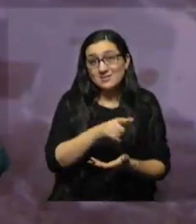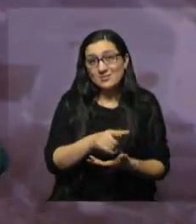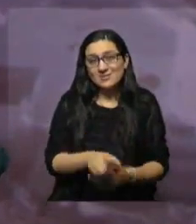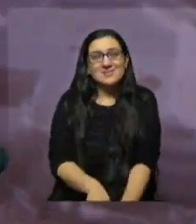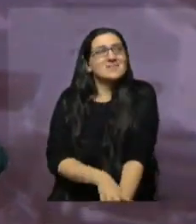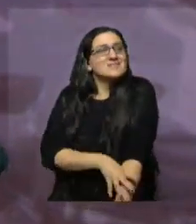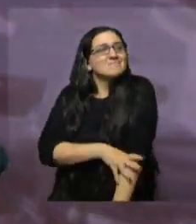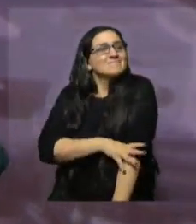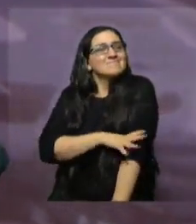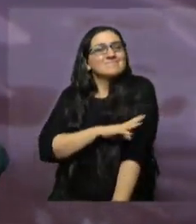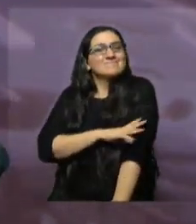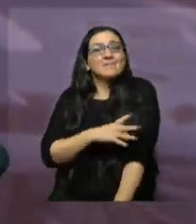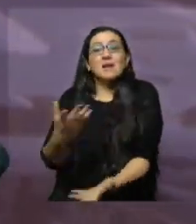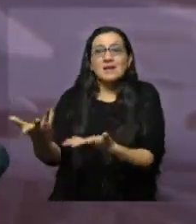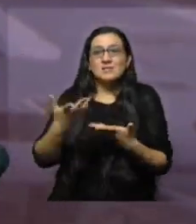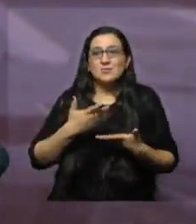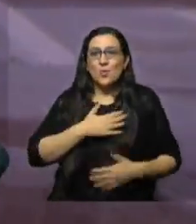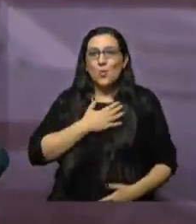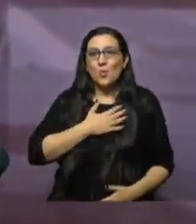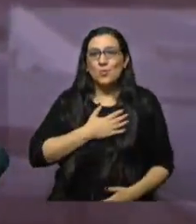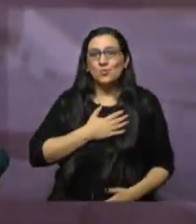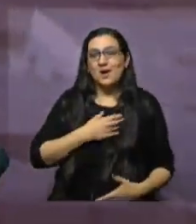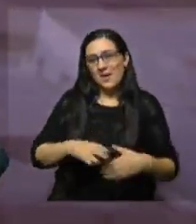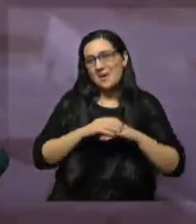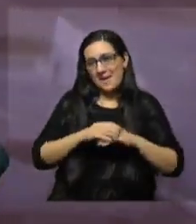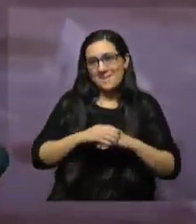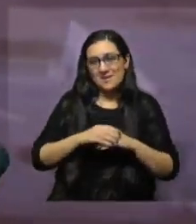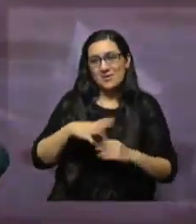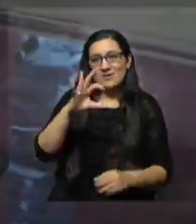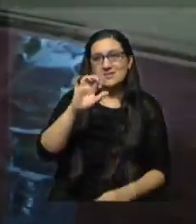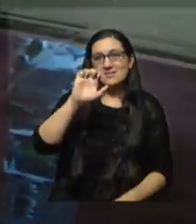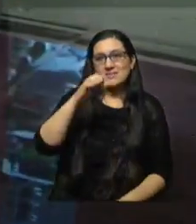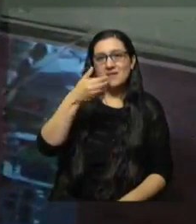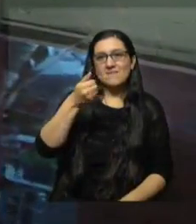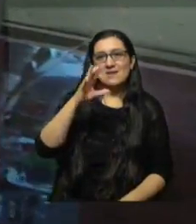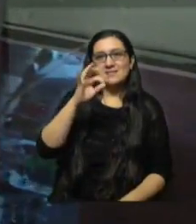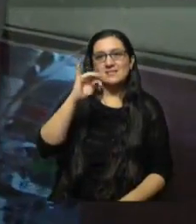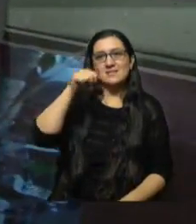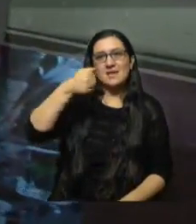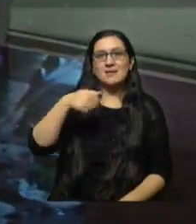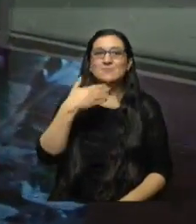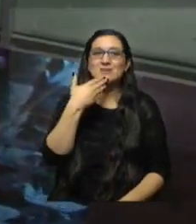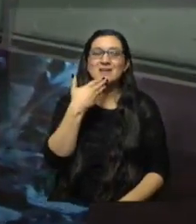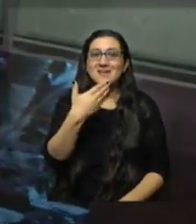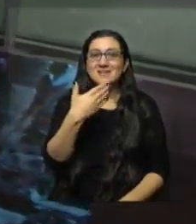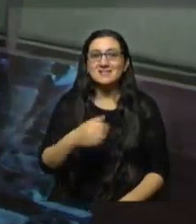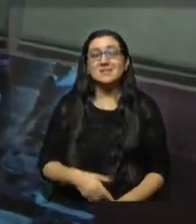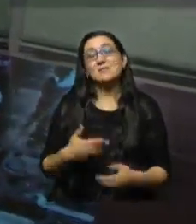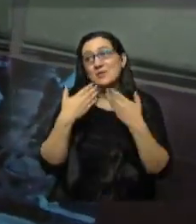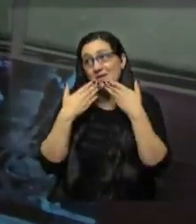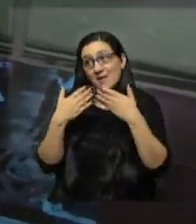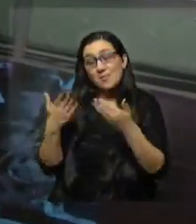hablando en el corte, es que recibimos con mucho gusto a un amigo de la casa, Sebastián Cittadini. Muchas gracias por estar con nosotros. Bueno, muchas gracias, Tania, por la